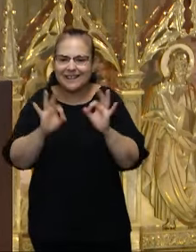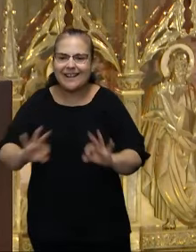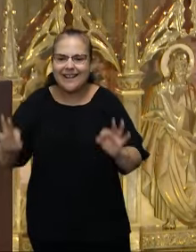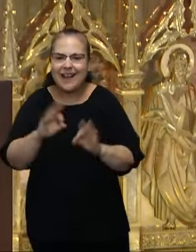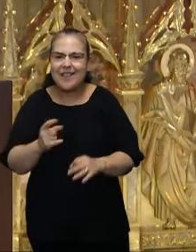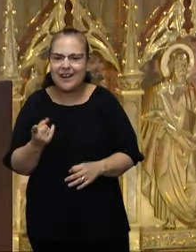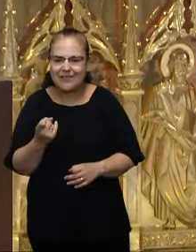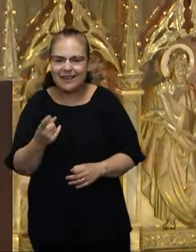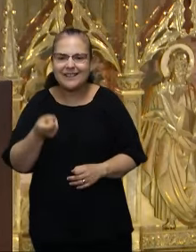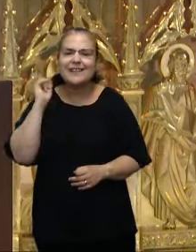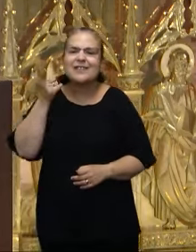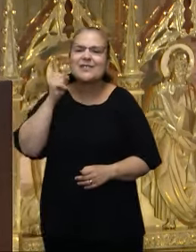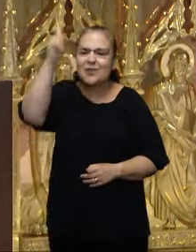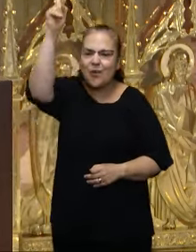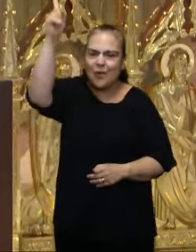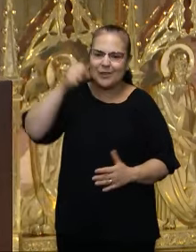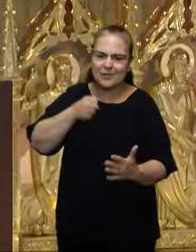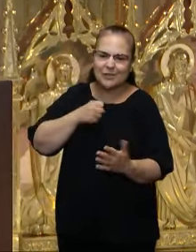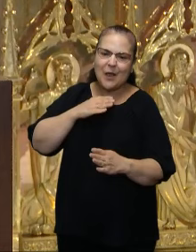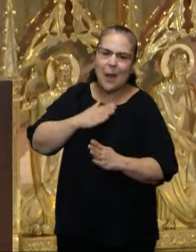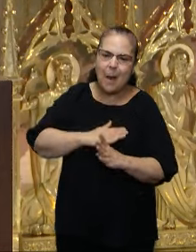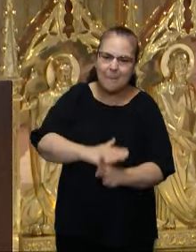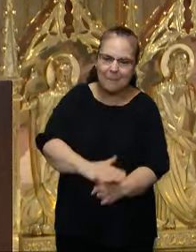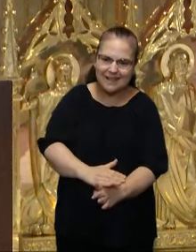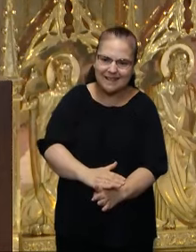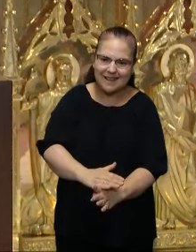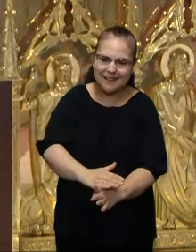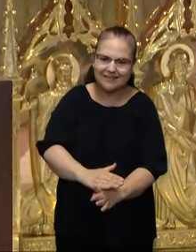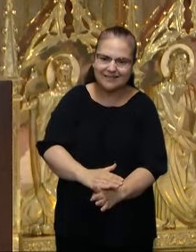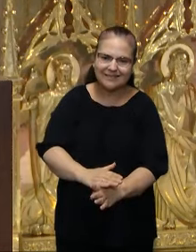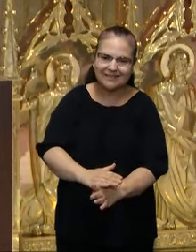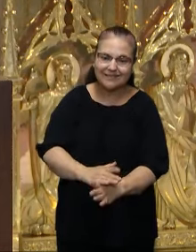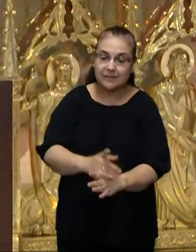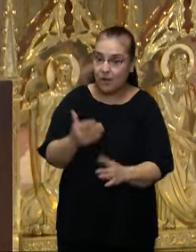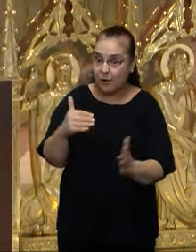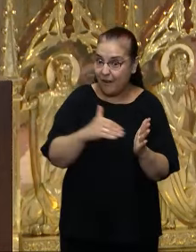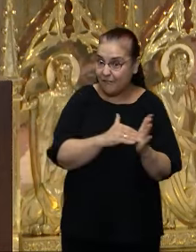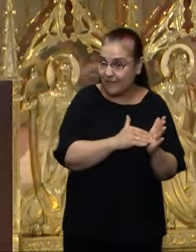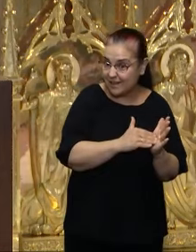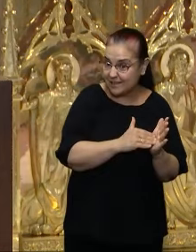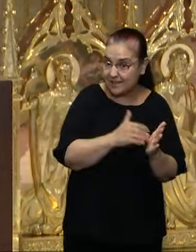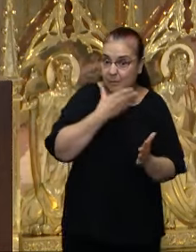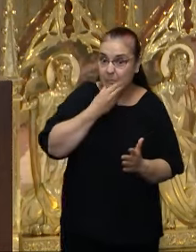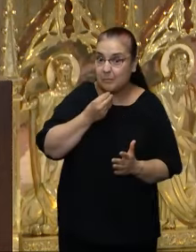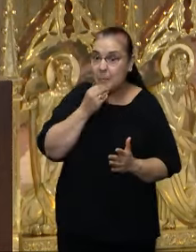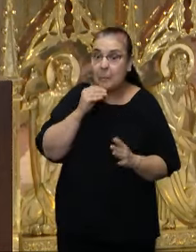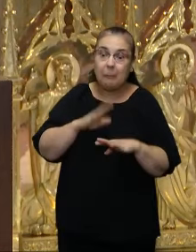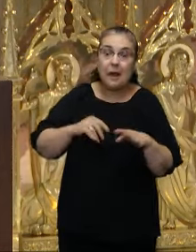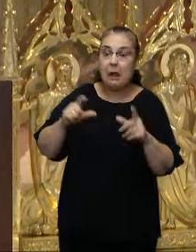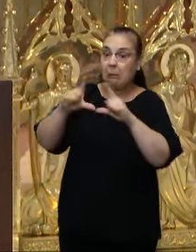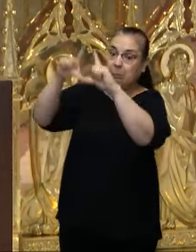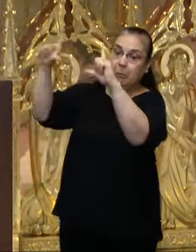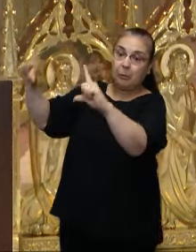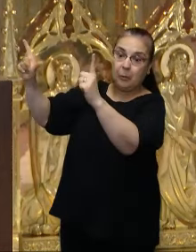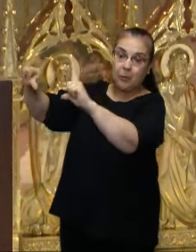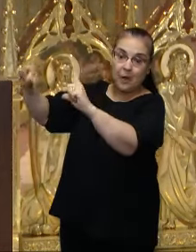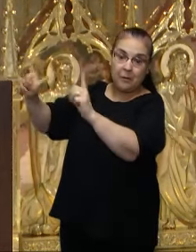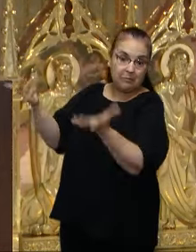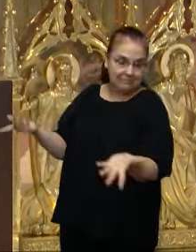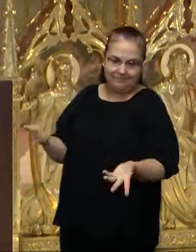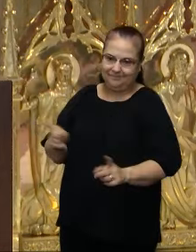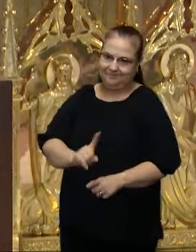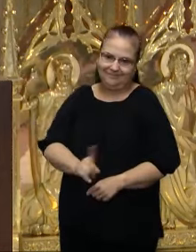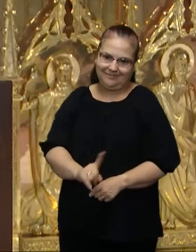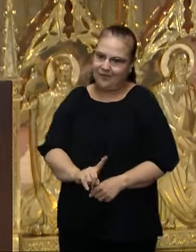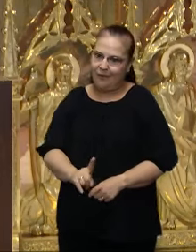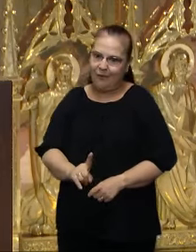Solo Dios basta. No hagamos de esto una frase preciosa para poner un cuadrito precioso en nuestra